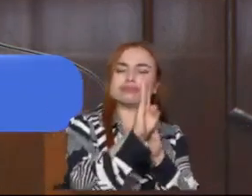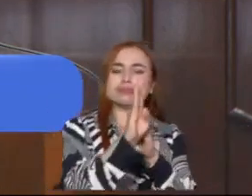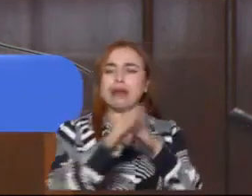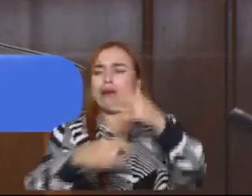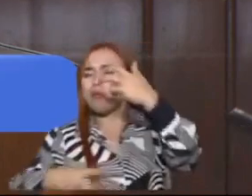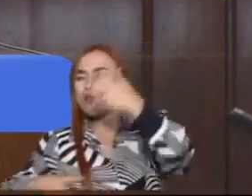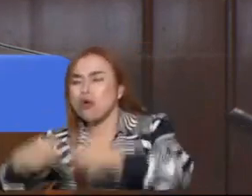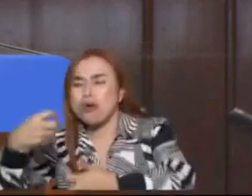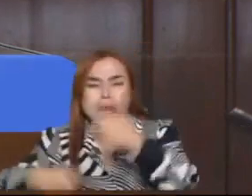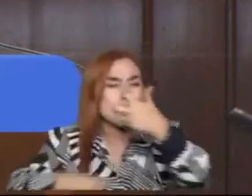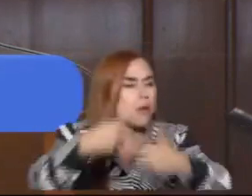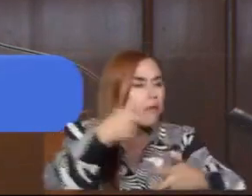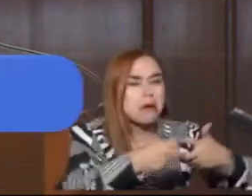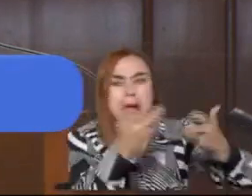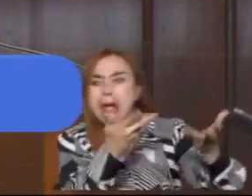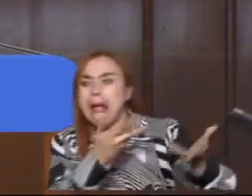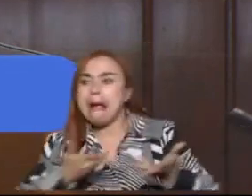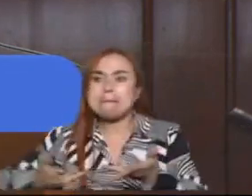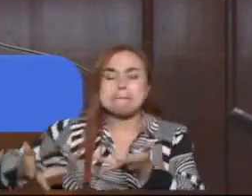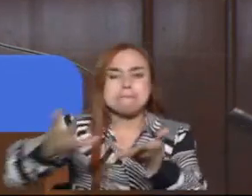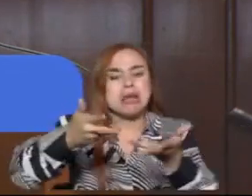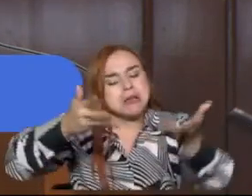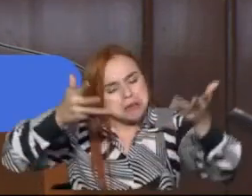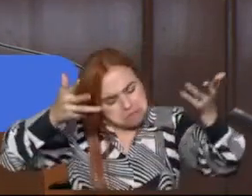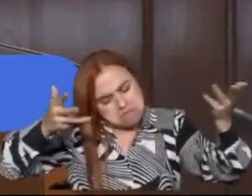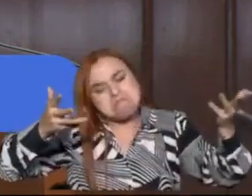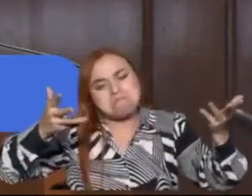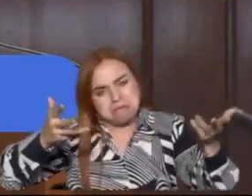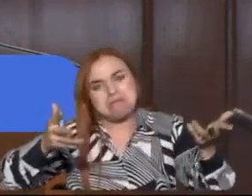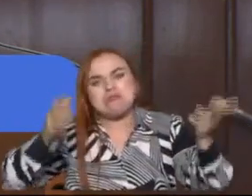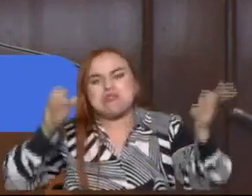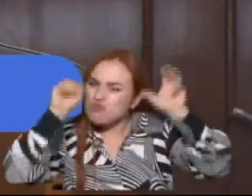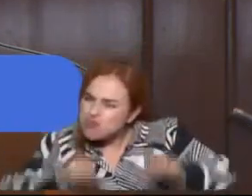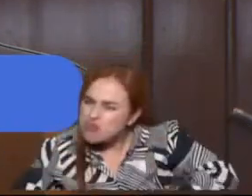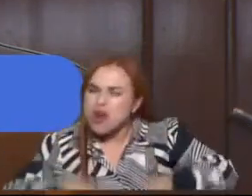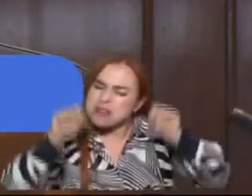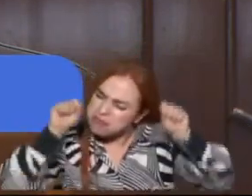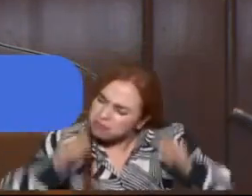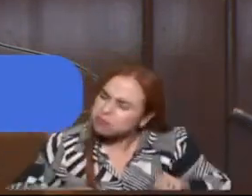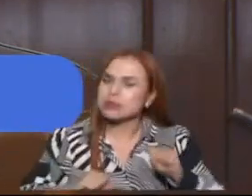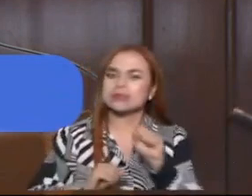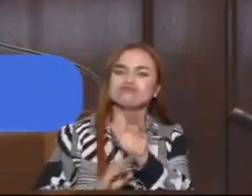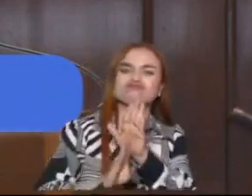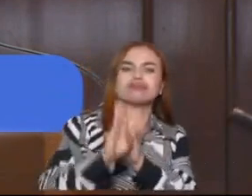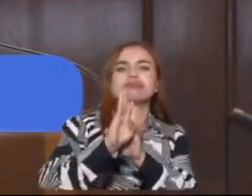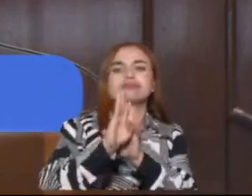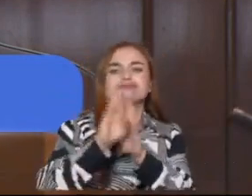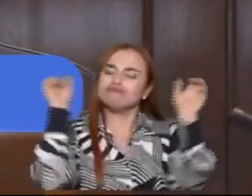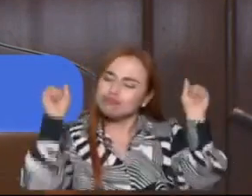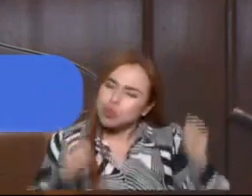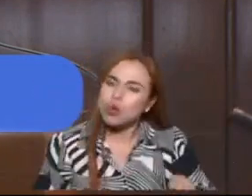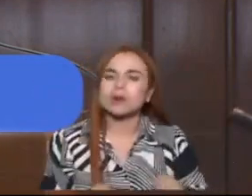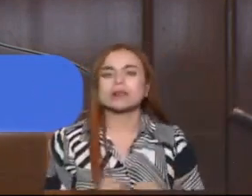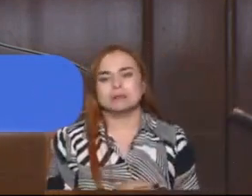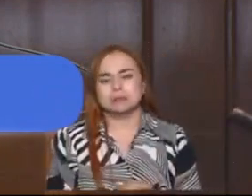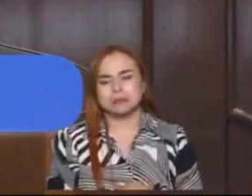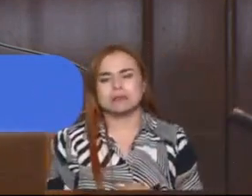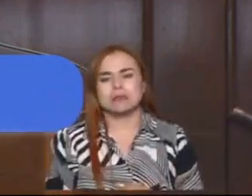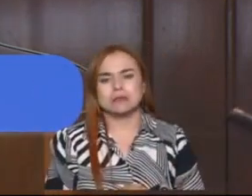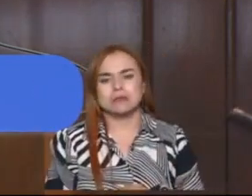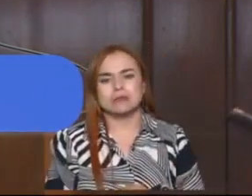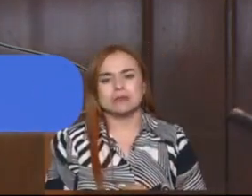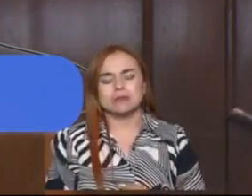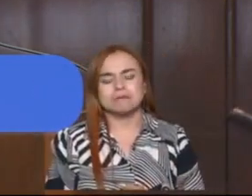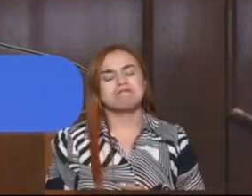las dificultades que tengamos que enfrentar. Hoy, más